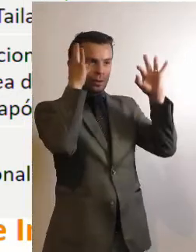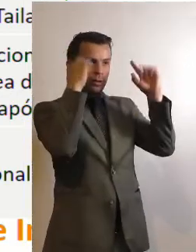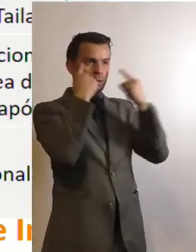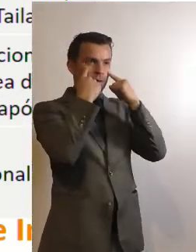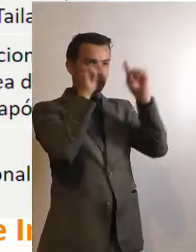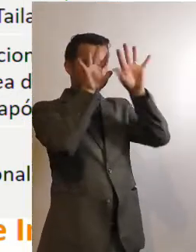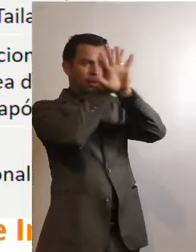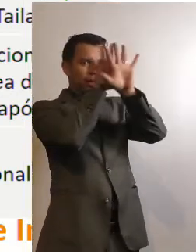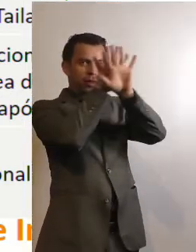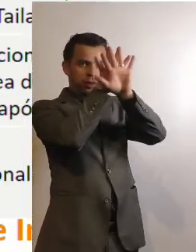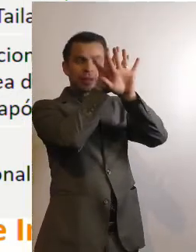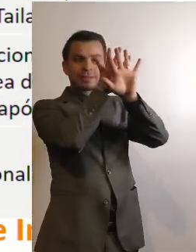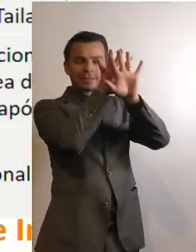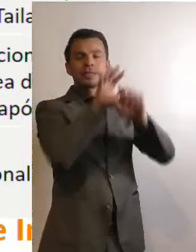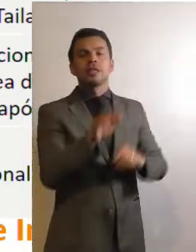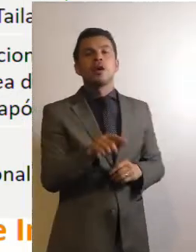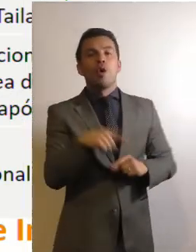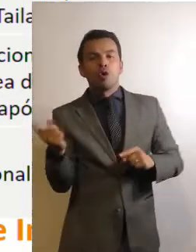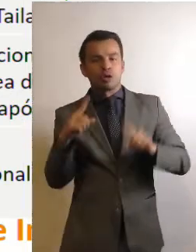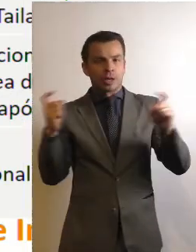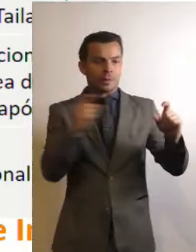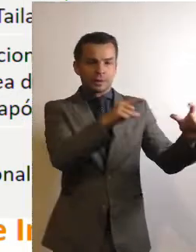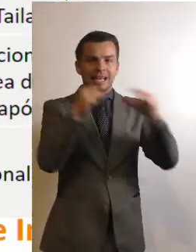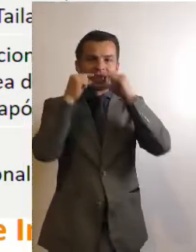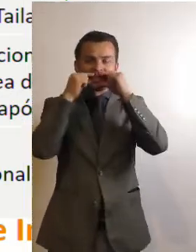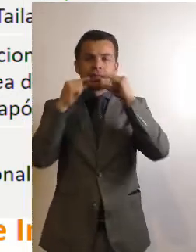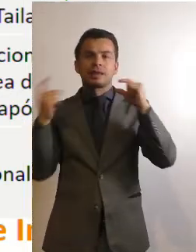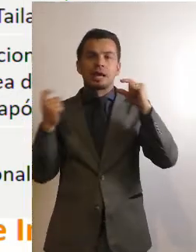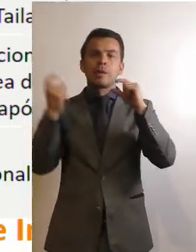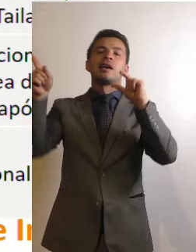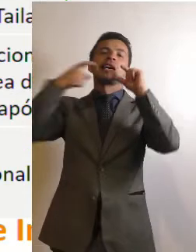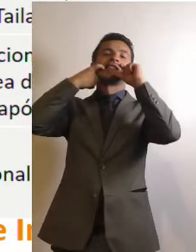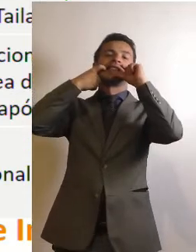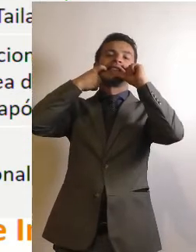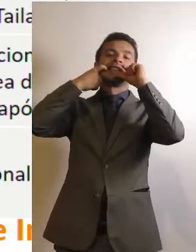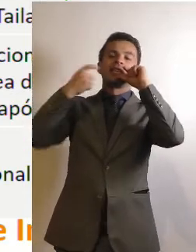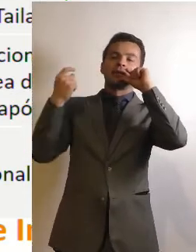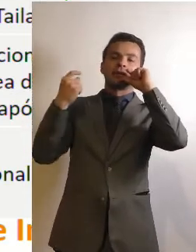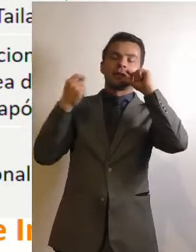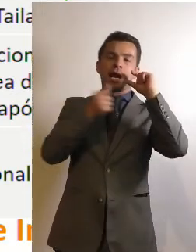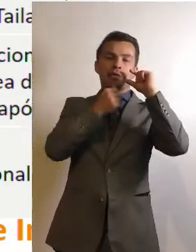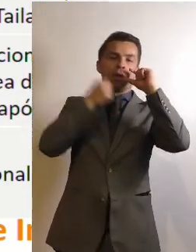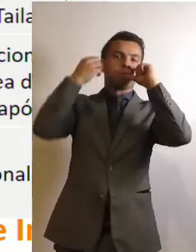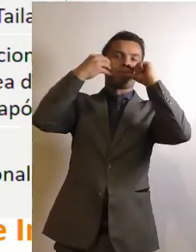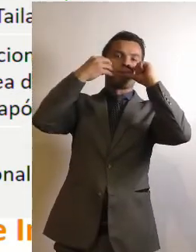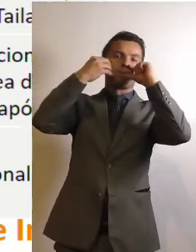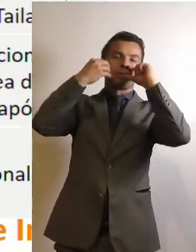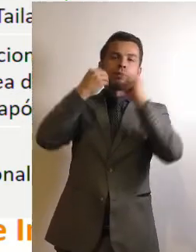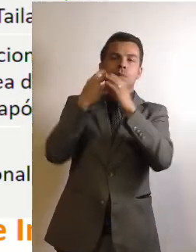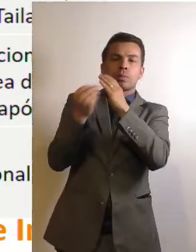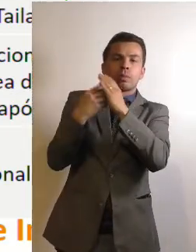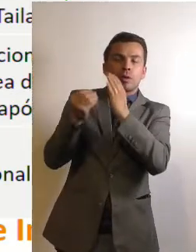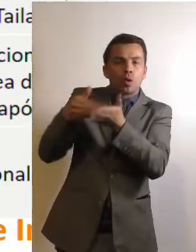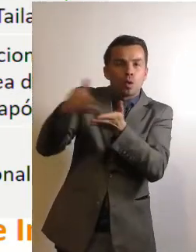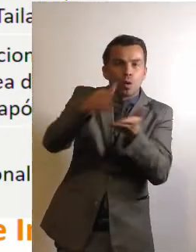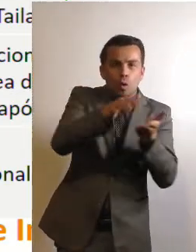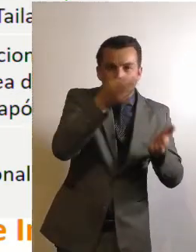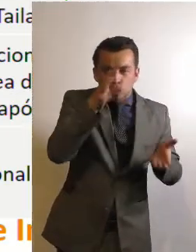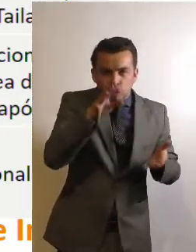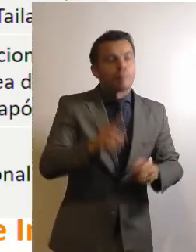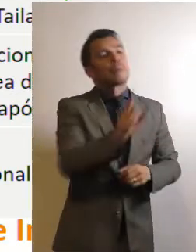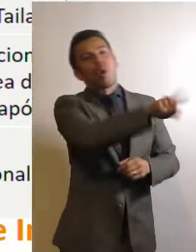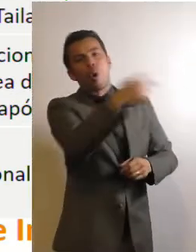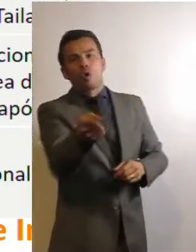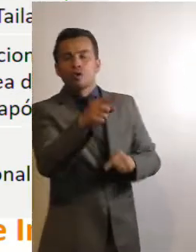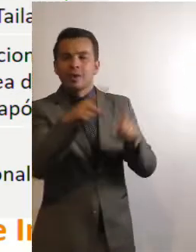un dispositivo de irrigación oral que está bajo examen de fondo, un dispositivo para elaboración de fibras